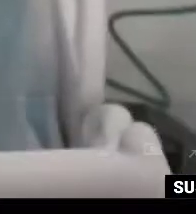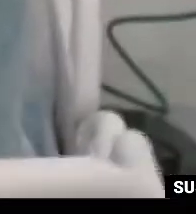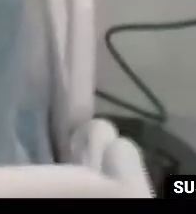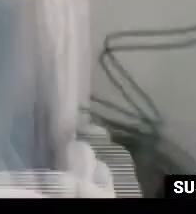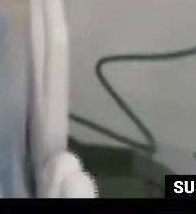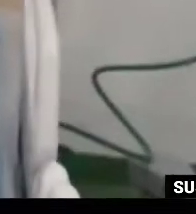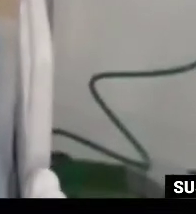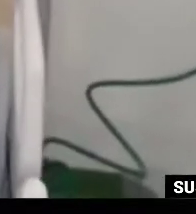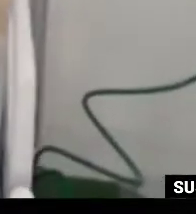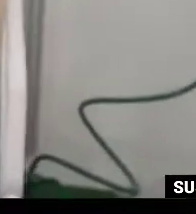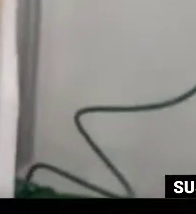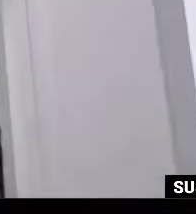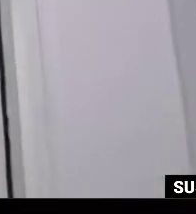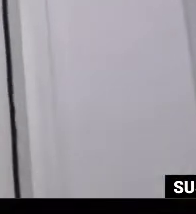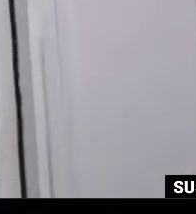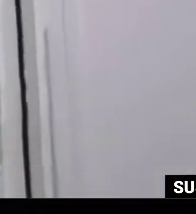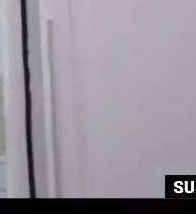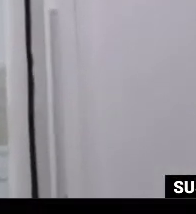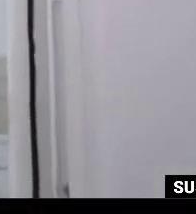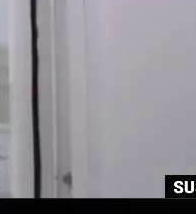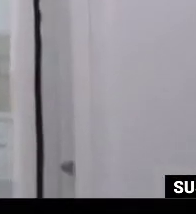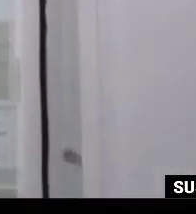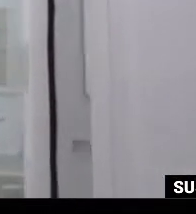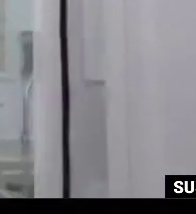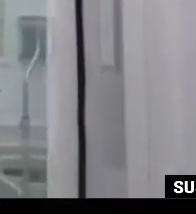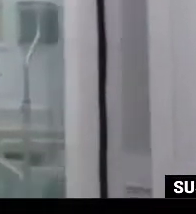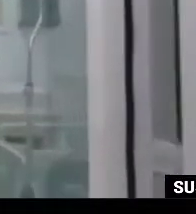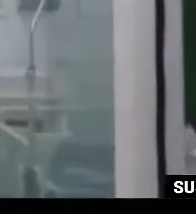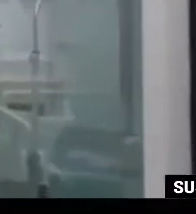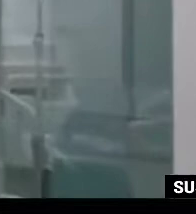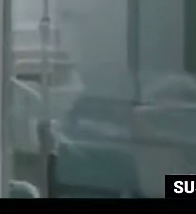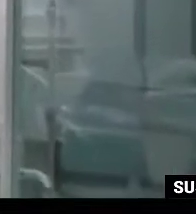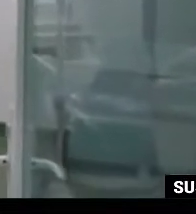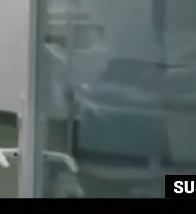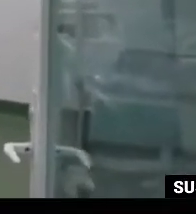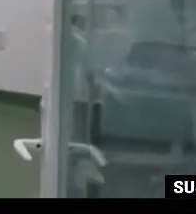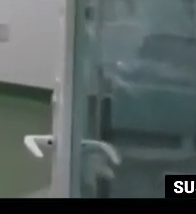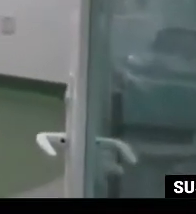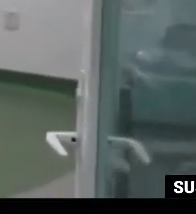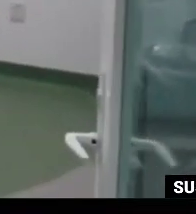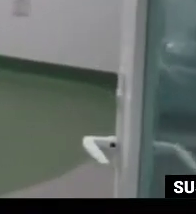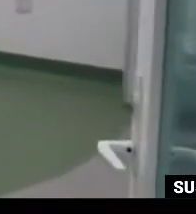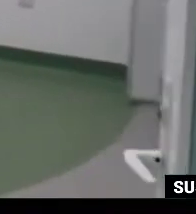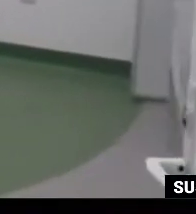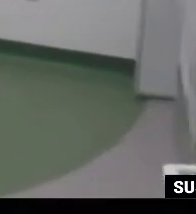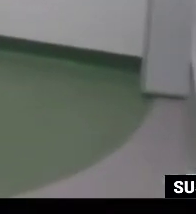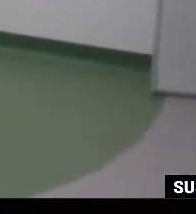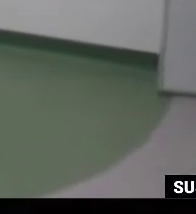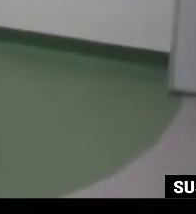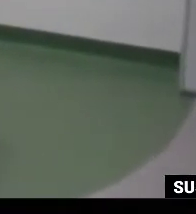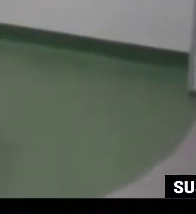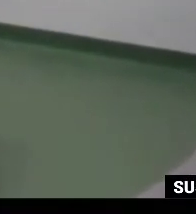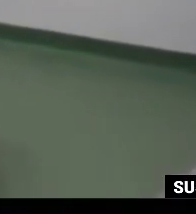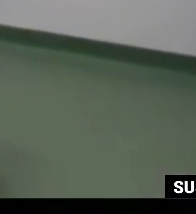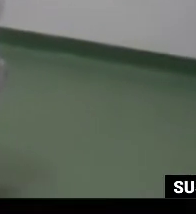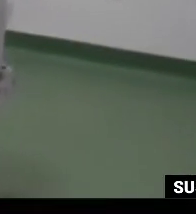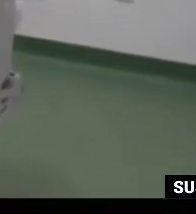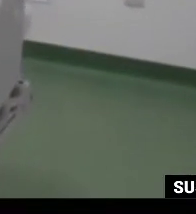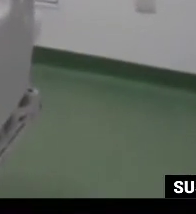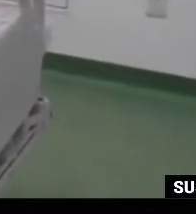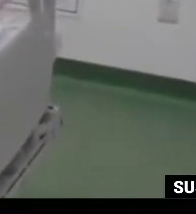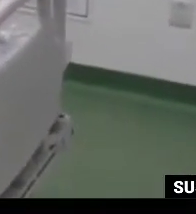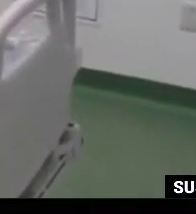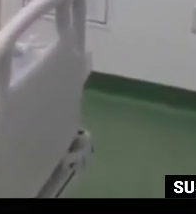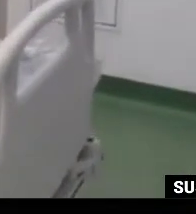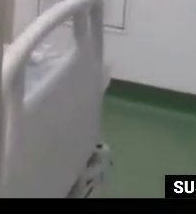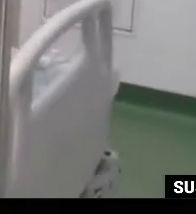Es el área de observación. Y aquí ya cambiaron los colores. No son tantas áreas críticas, es